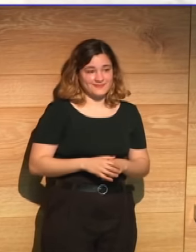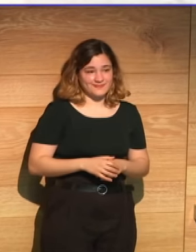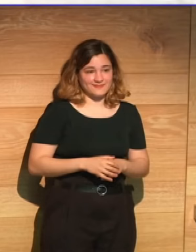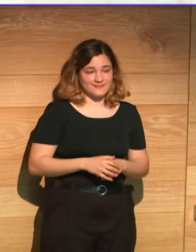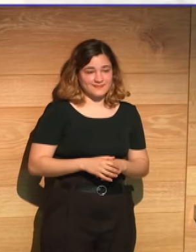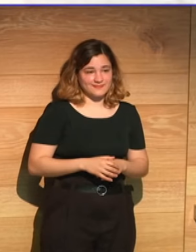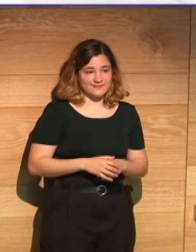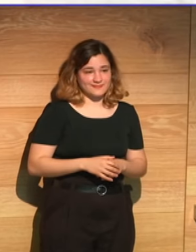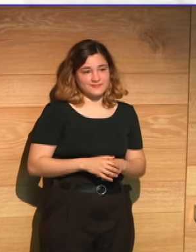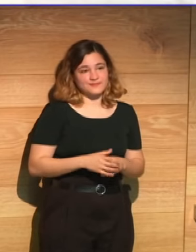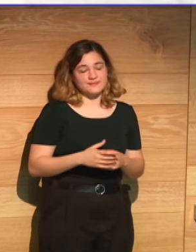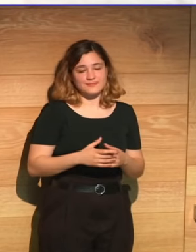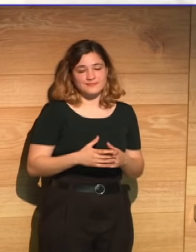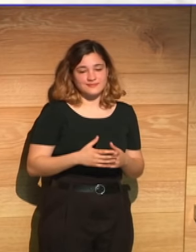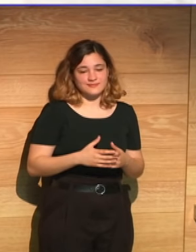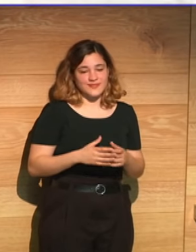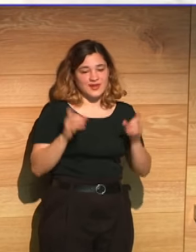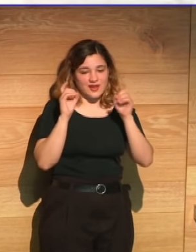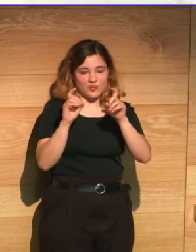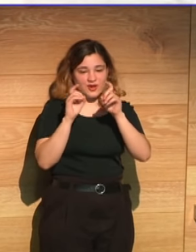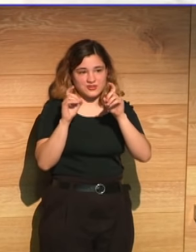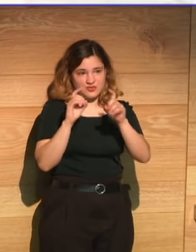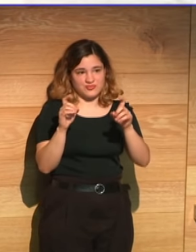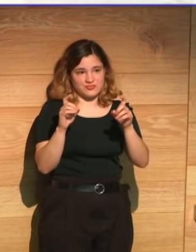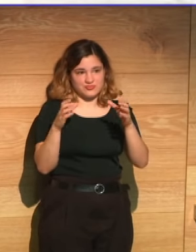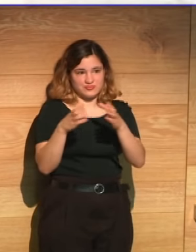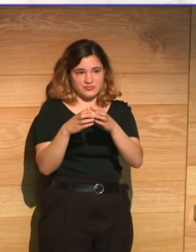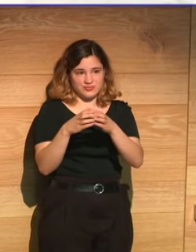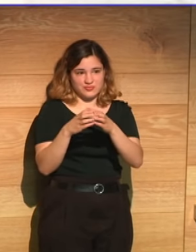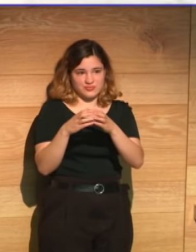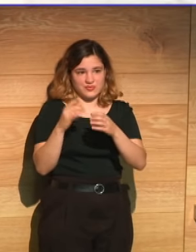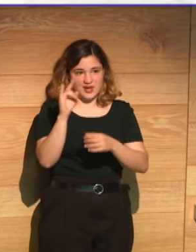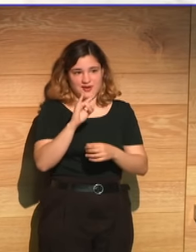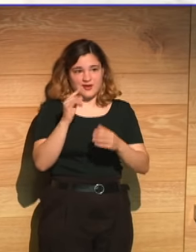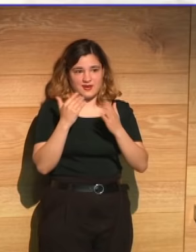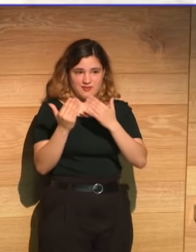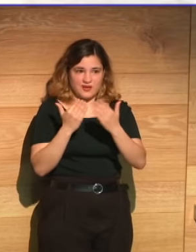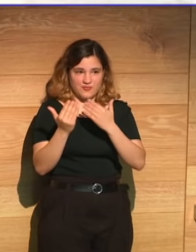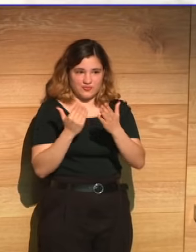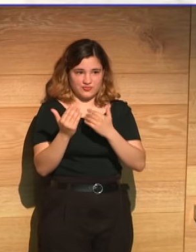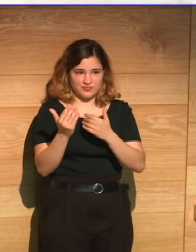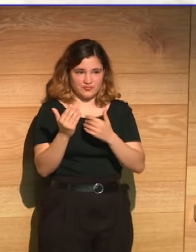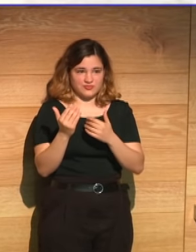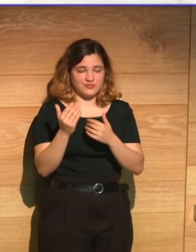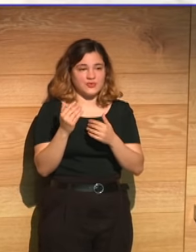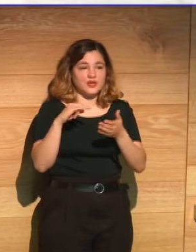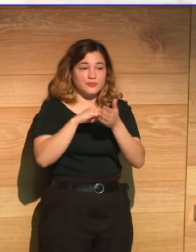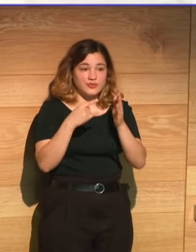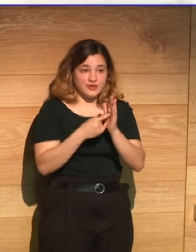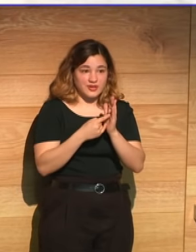Hablamos con la Consejería de Educación del Gobierno de Canarias. Vieron el proyecto e